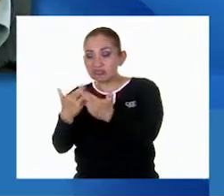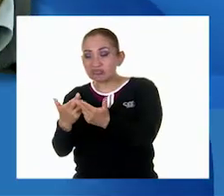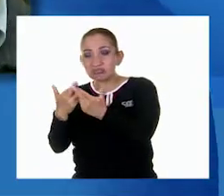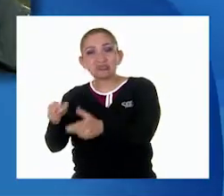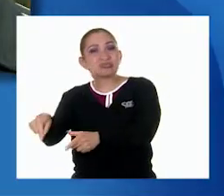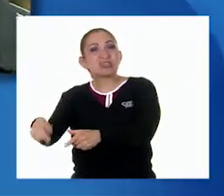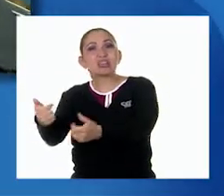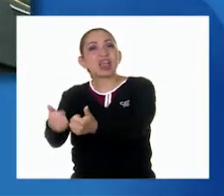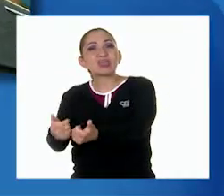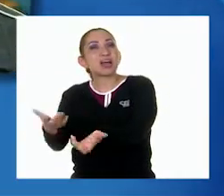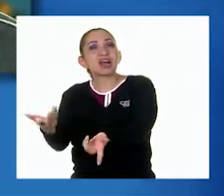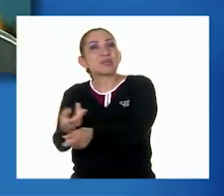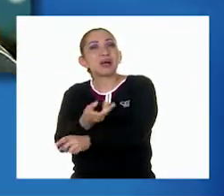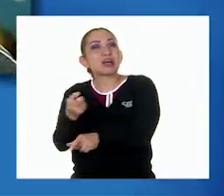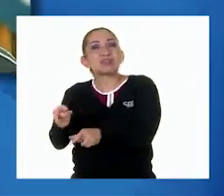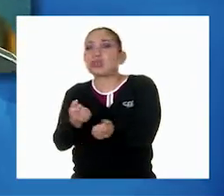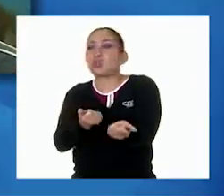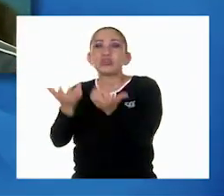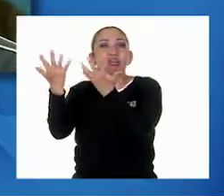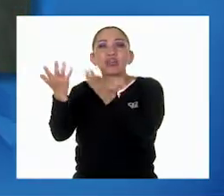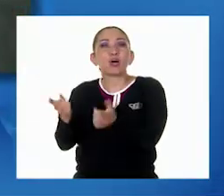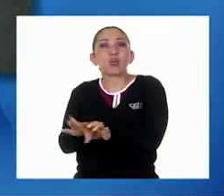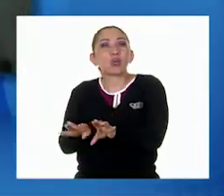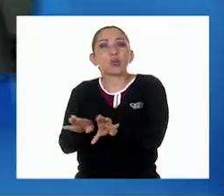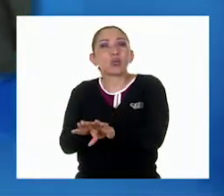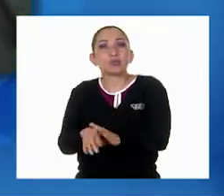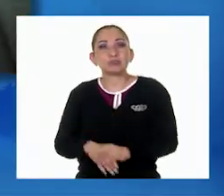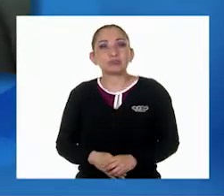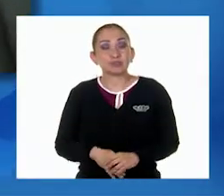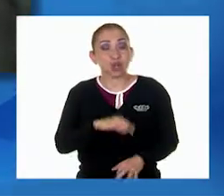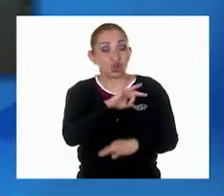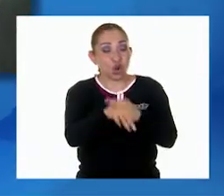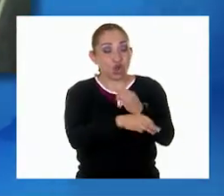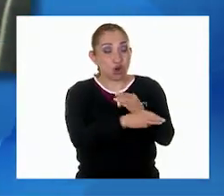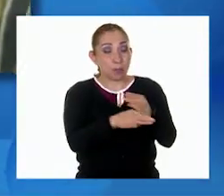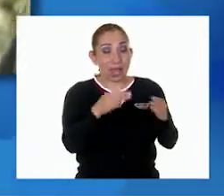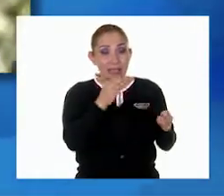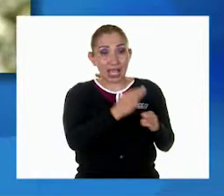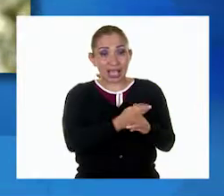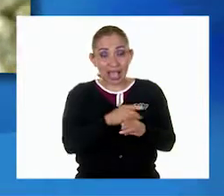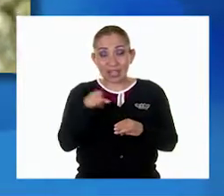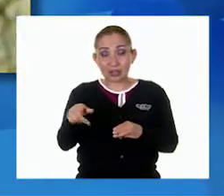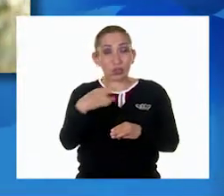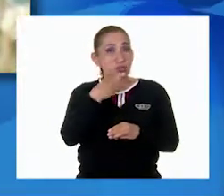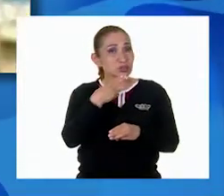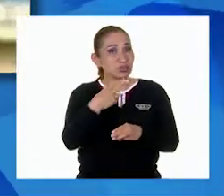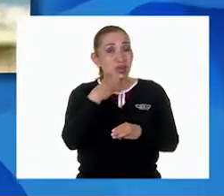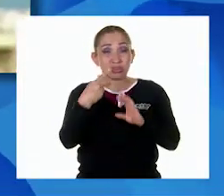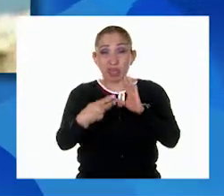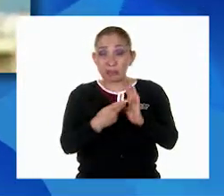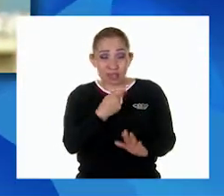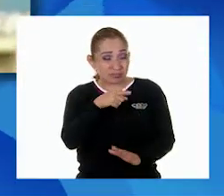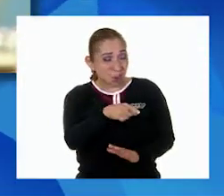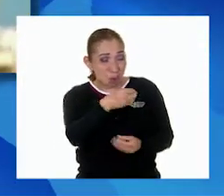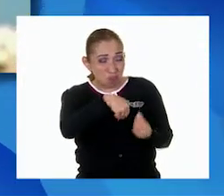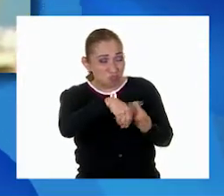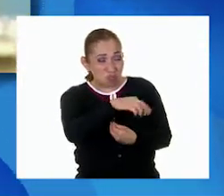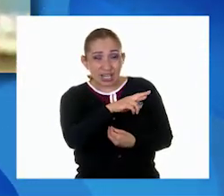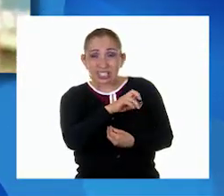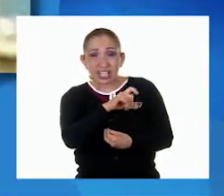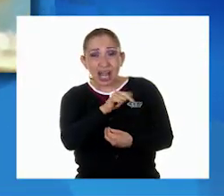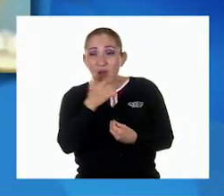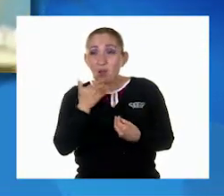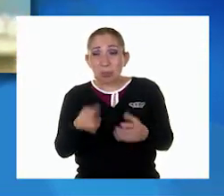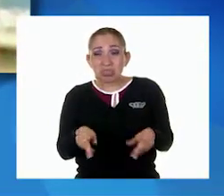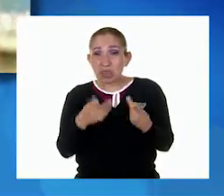¿Ese sobrante a dónde va a parar o cómo se transporta? Todos los materiales que no son útiles para el reciclado, que no tenemos